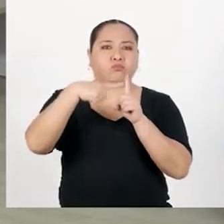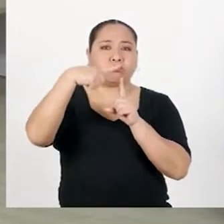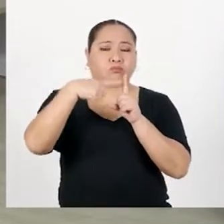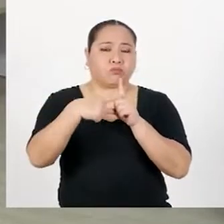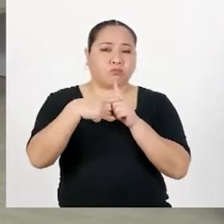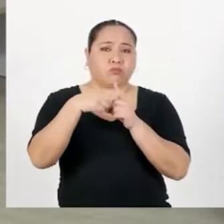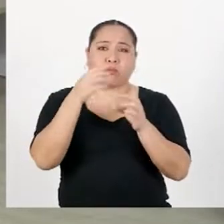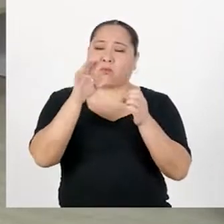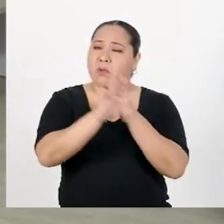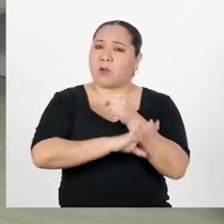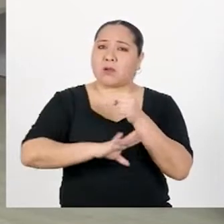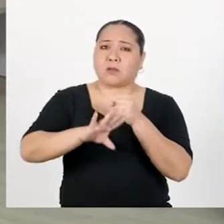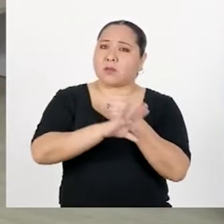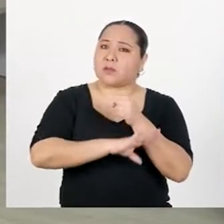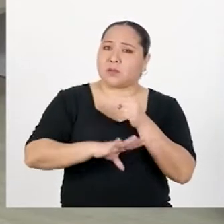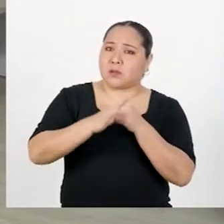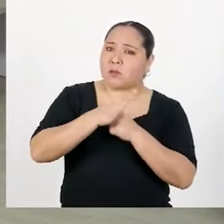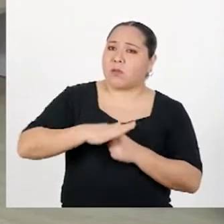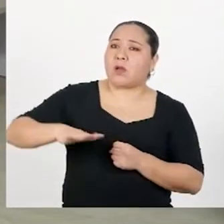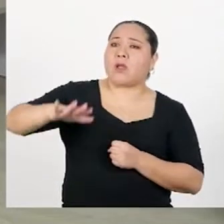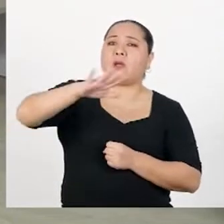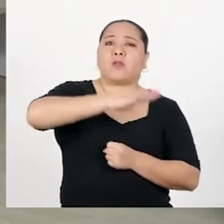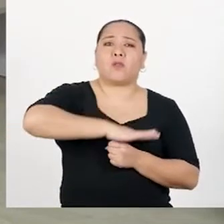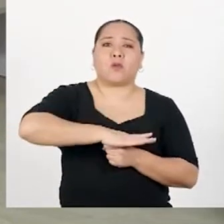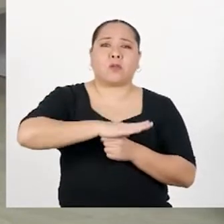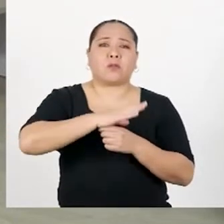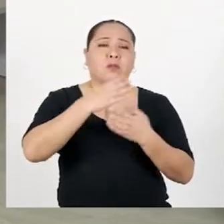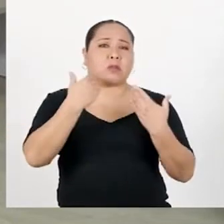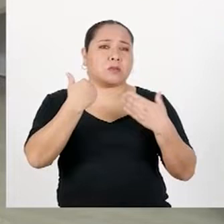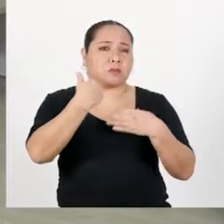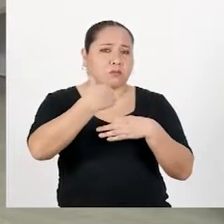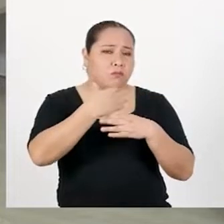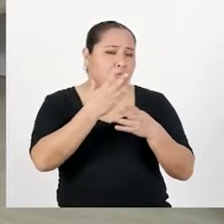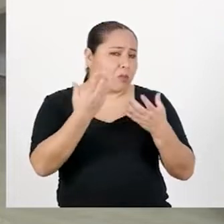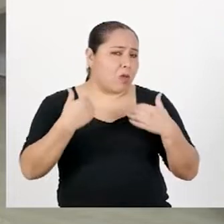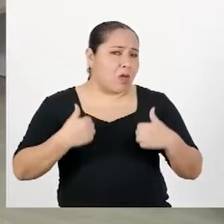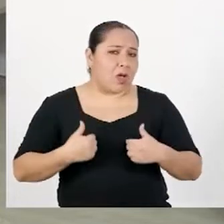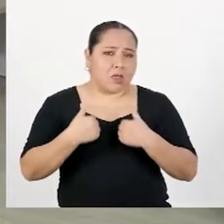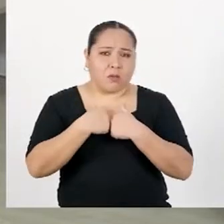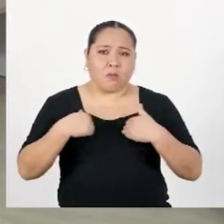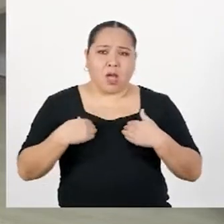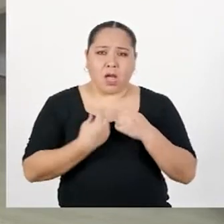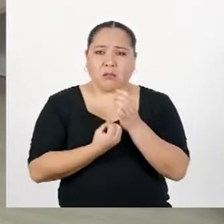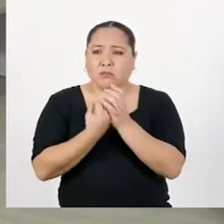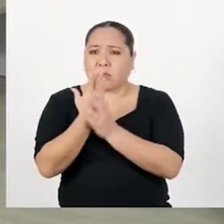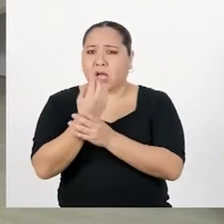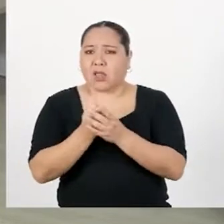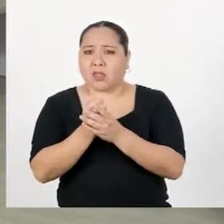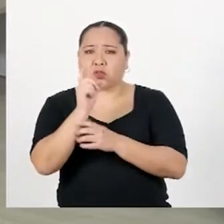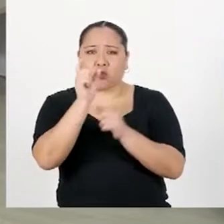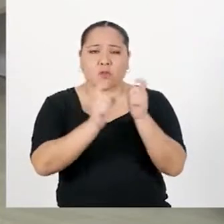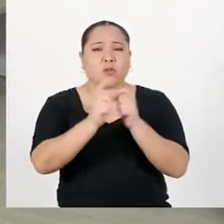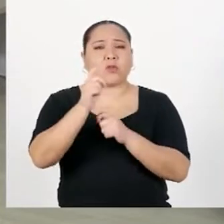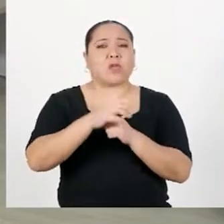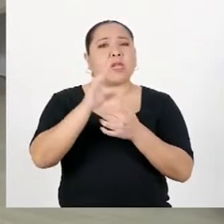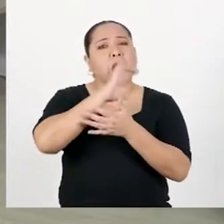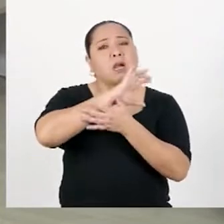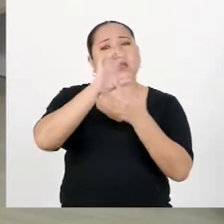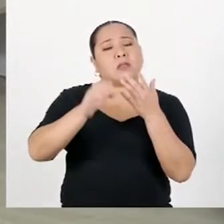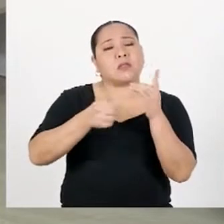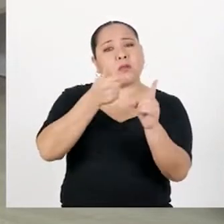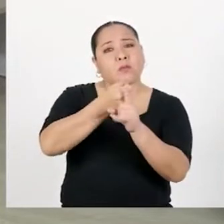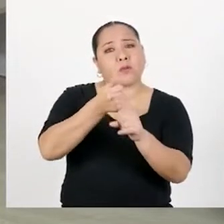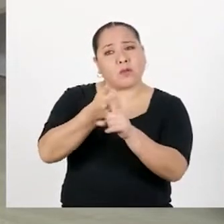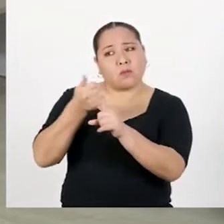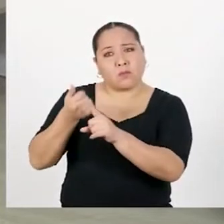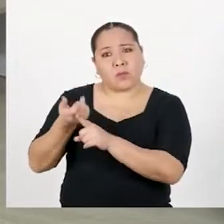requisito previo básico para todas las formas de vida. Las características físicas de la